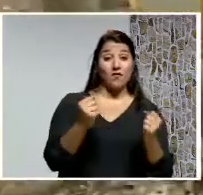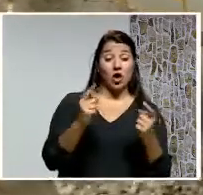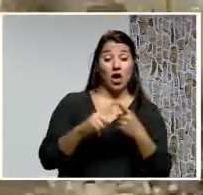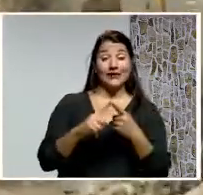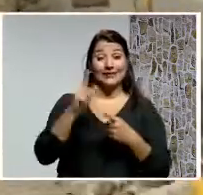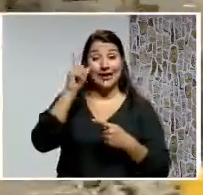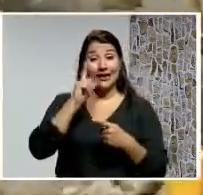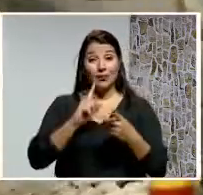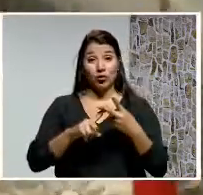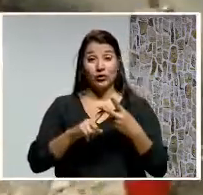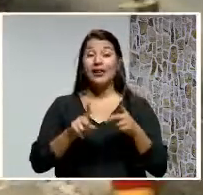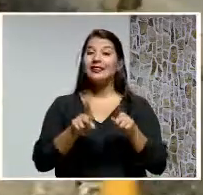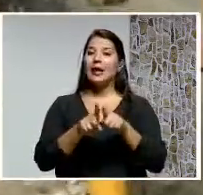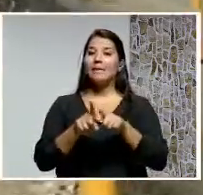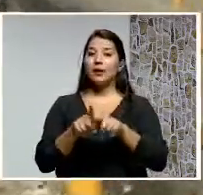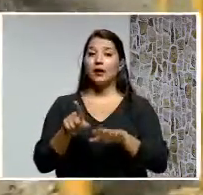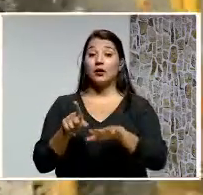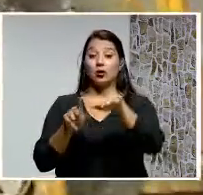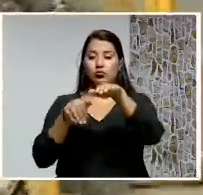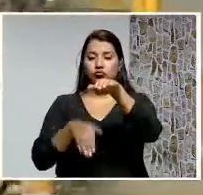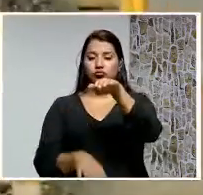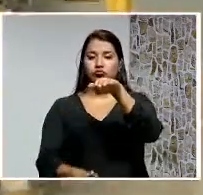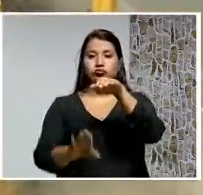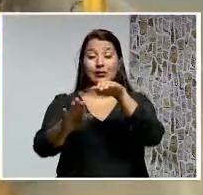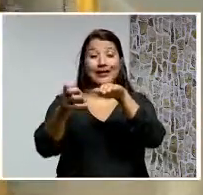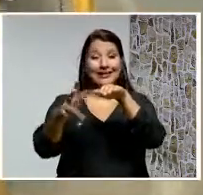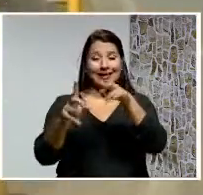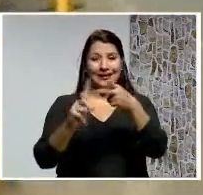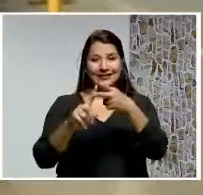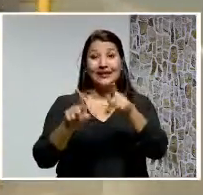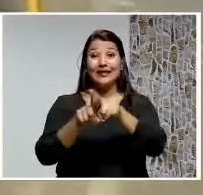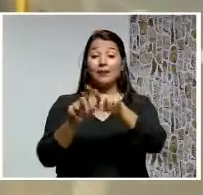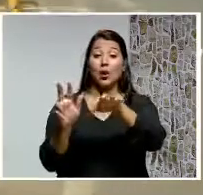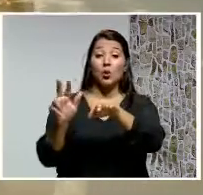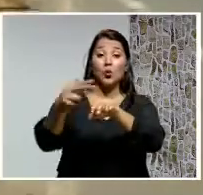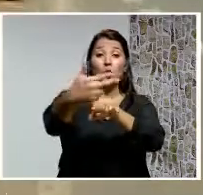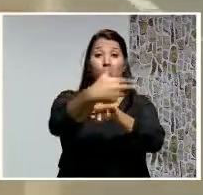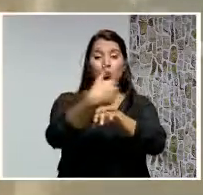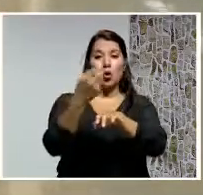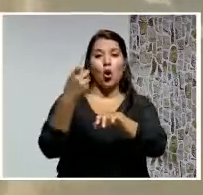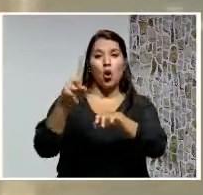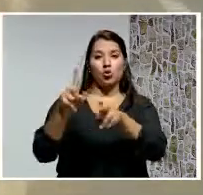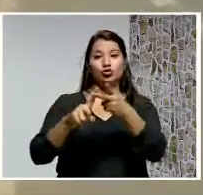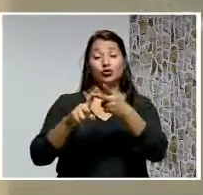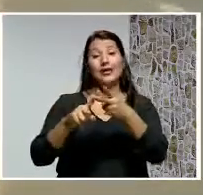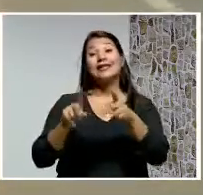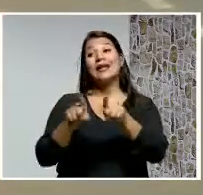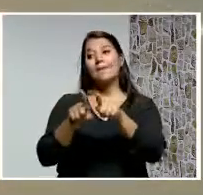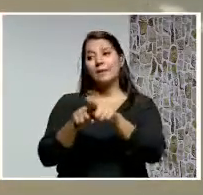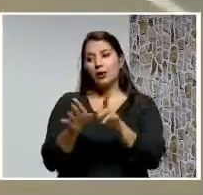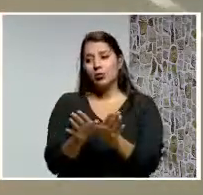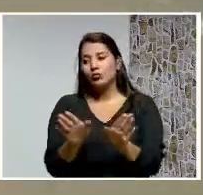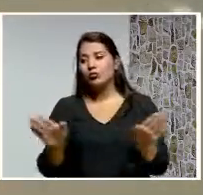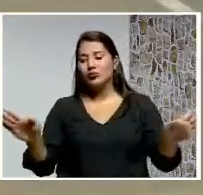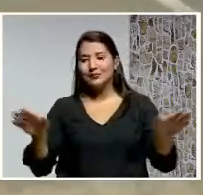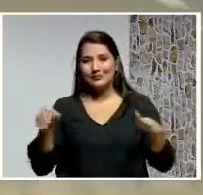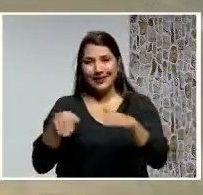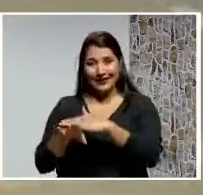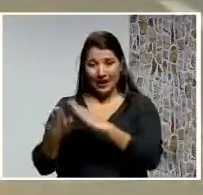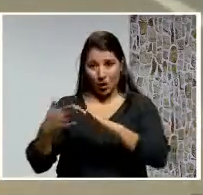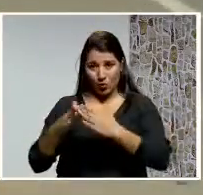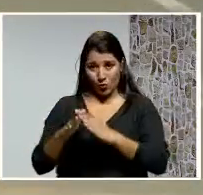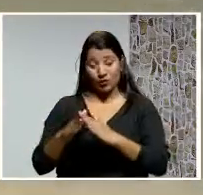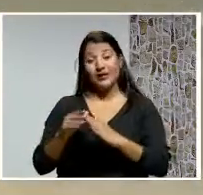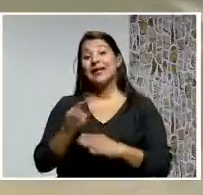13 pasos a desnivel, 11 retornos, 5 intercambios para ingresar a las comunidades, 33 nuevos puentes y reforzar